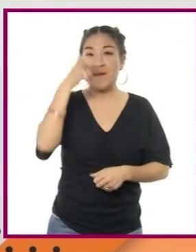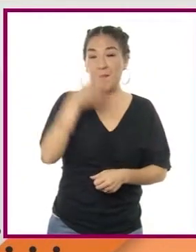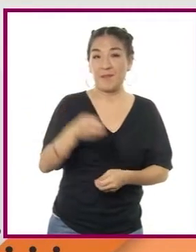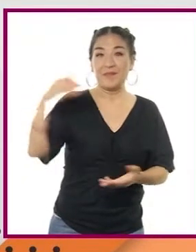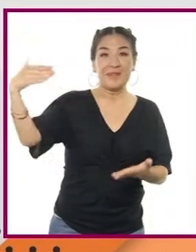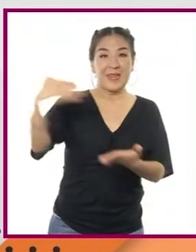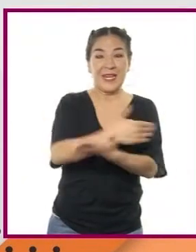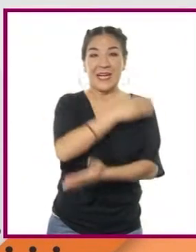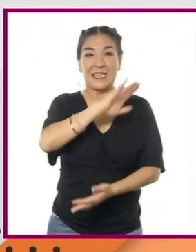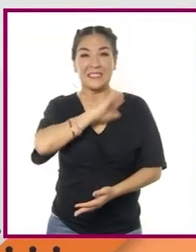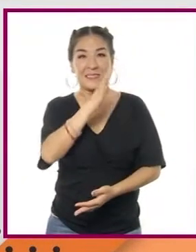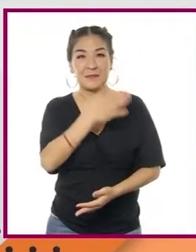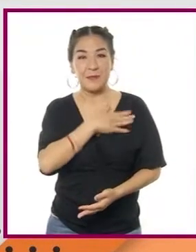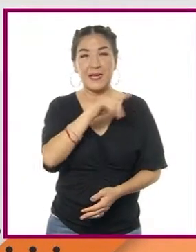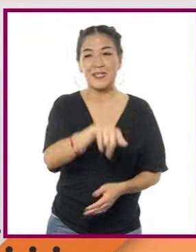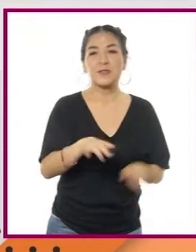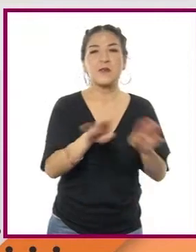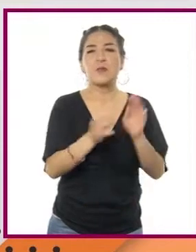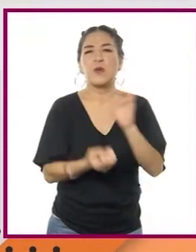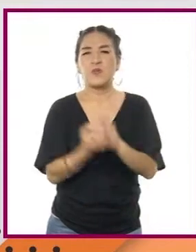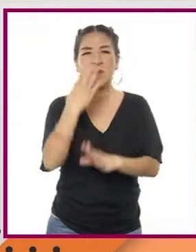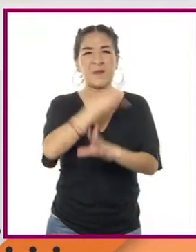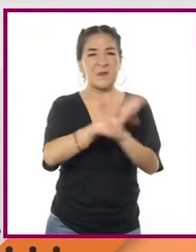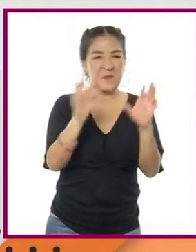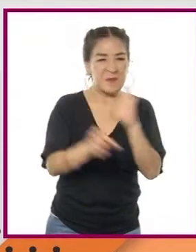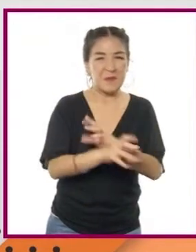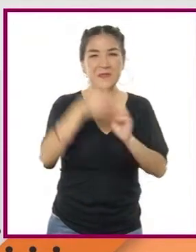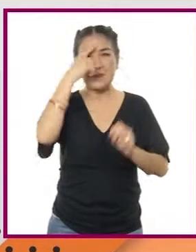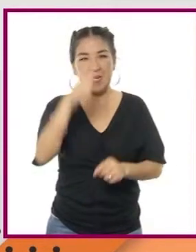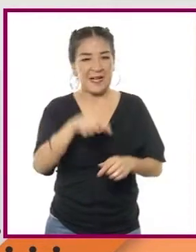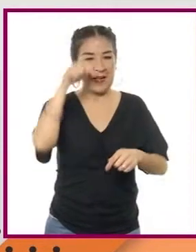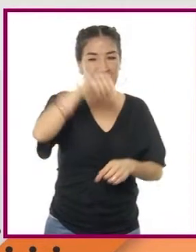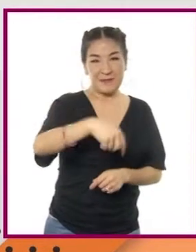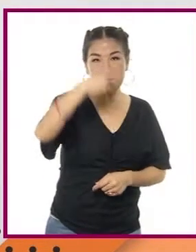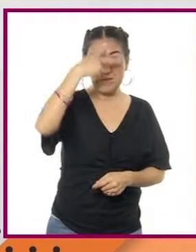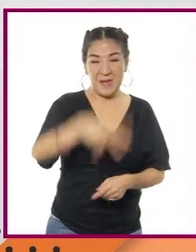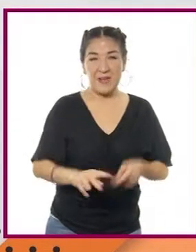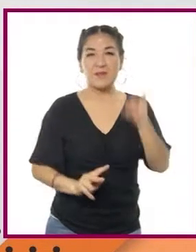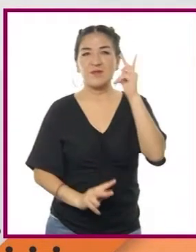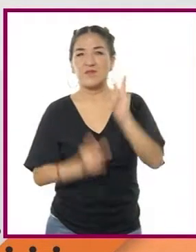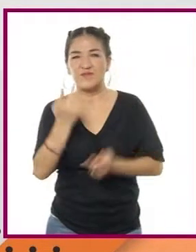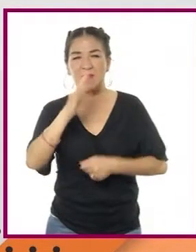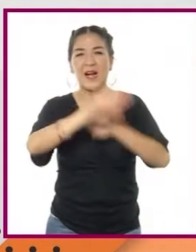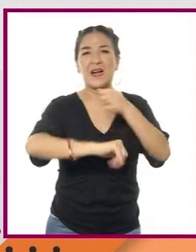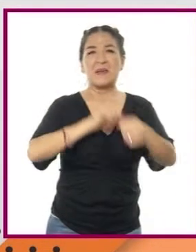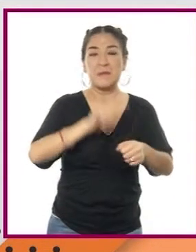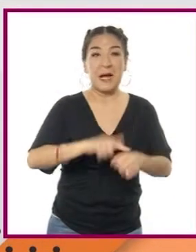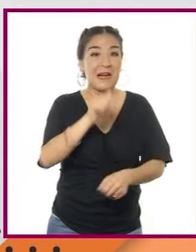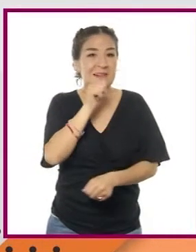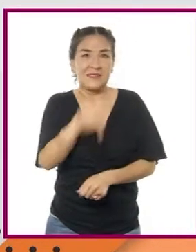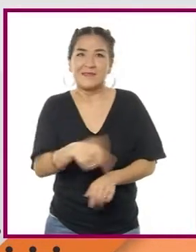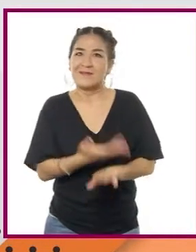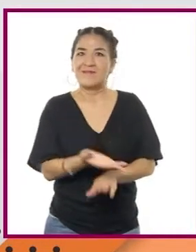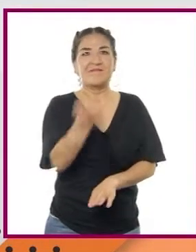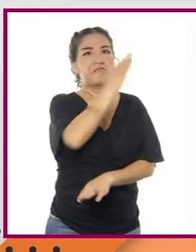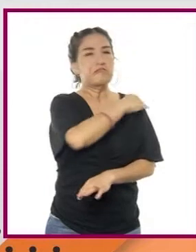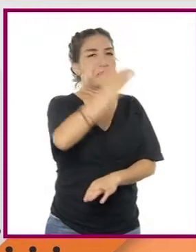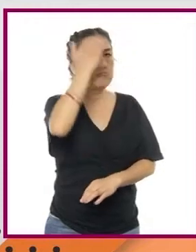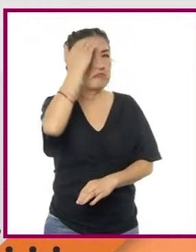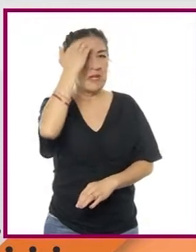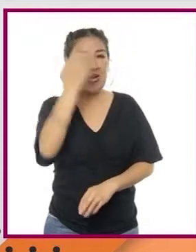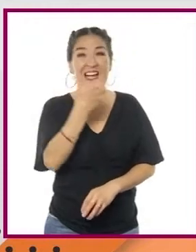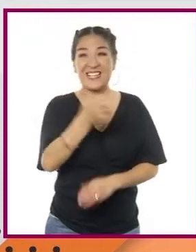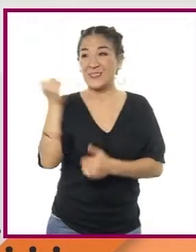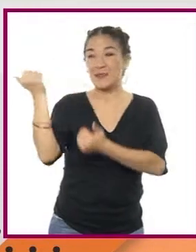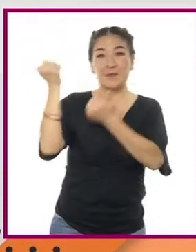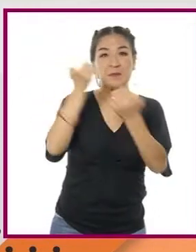la introducción de nuevas especies vegetales y animales, hasta entonces desconocidas en América, produjo una serie de